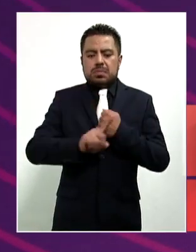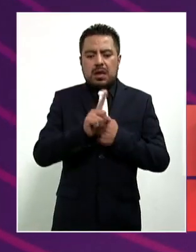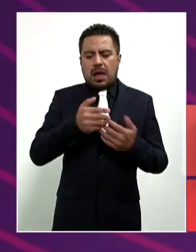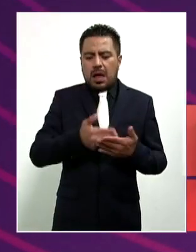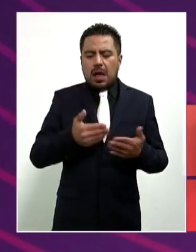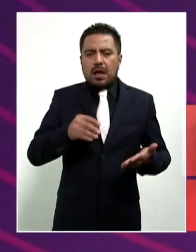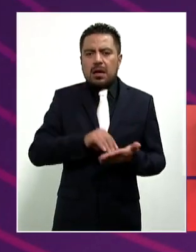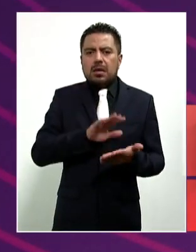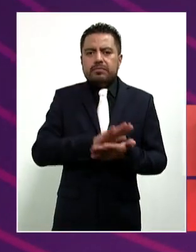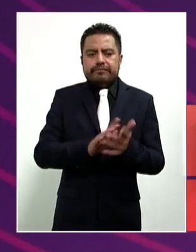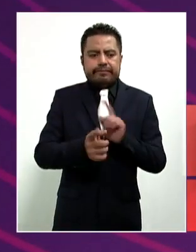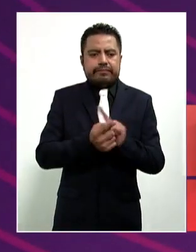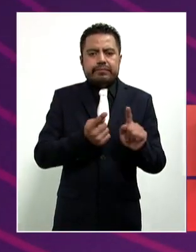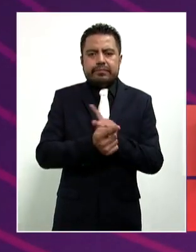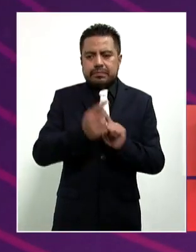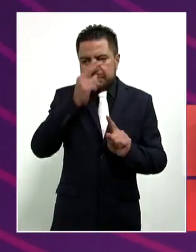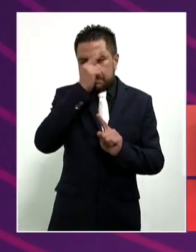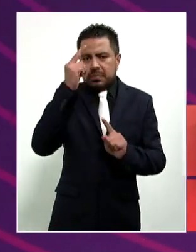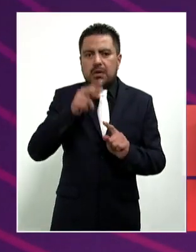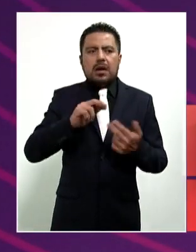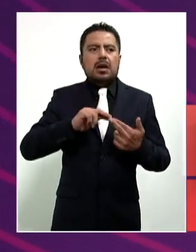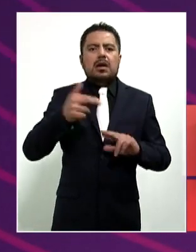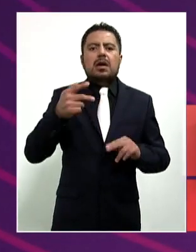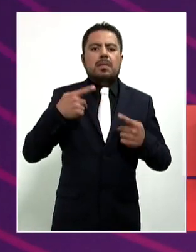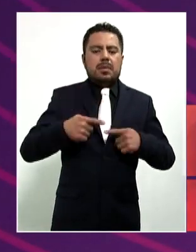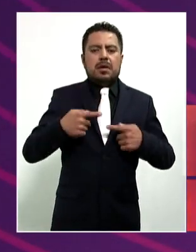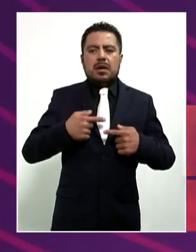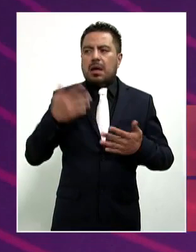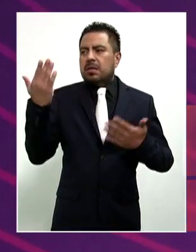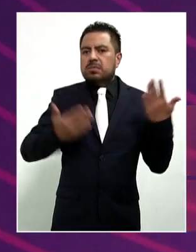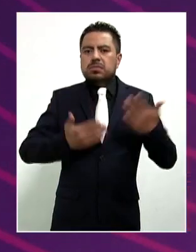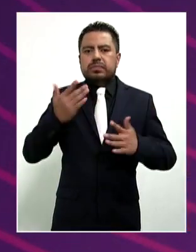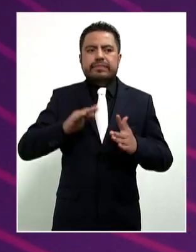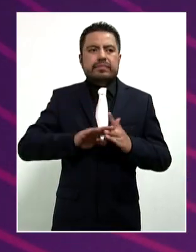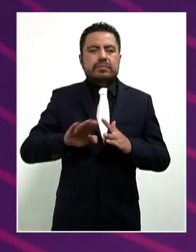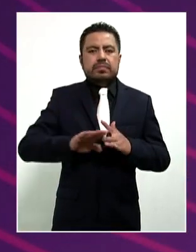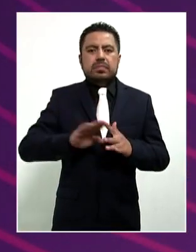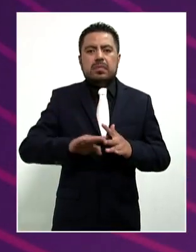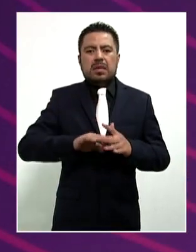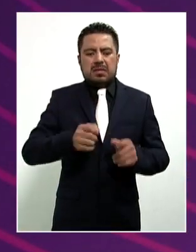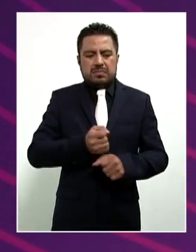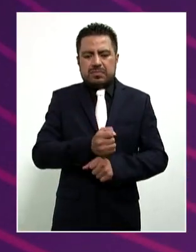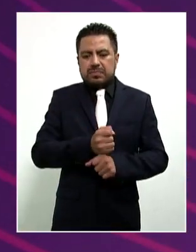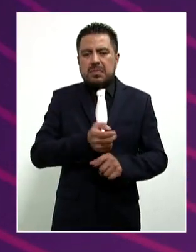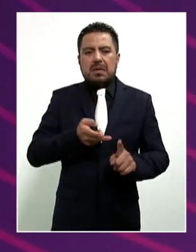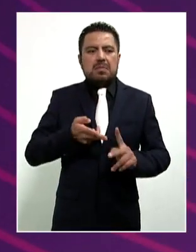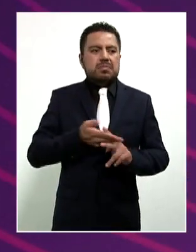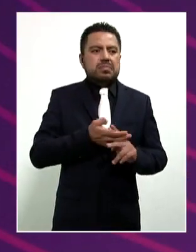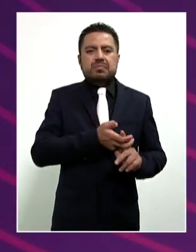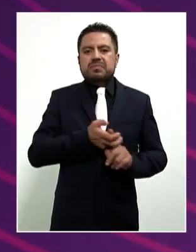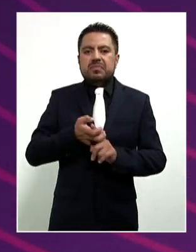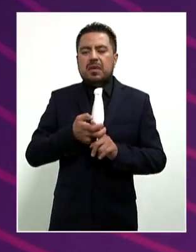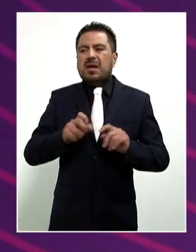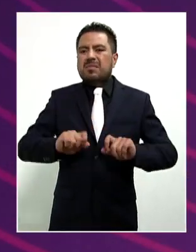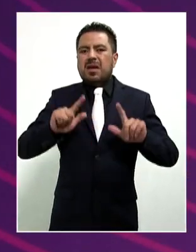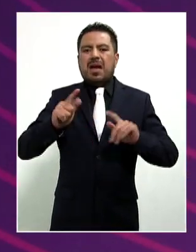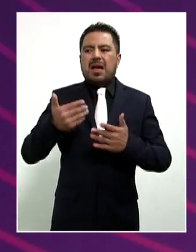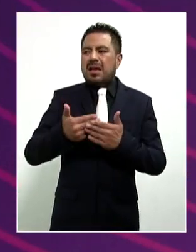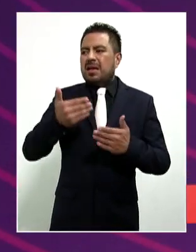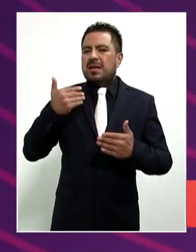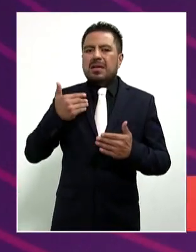actual que enfrenta México en relación a las personas que están llegando, huyendo de situaciones de violencia y persecución. En el programa